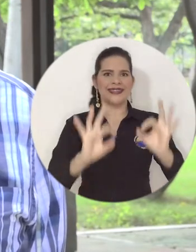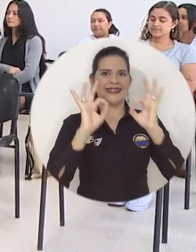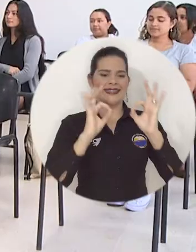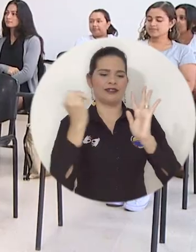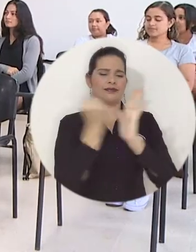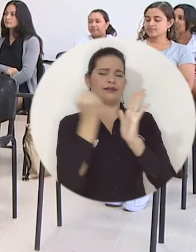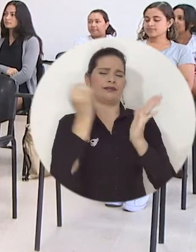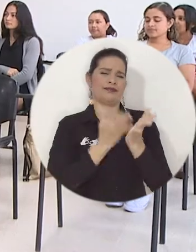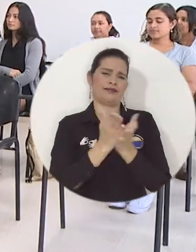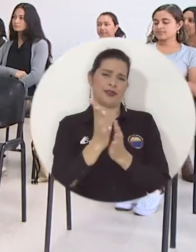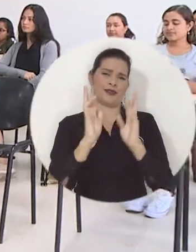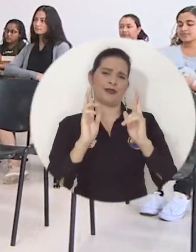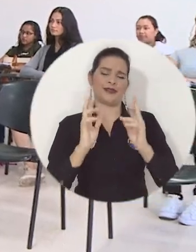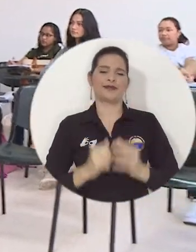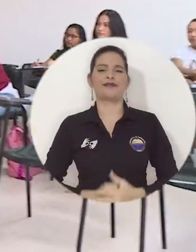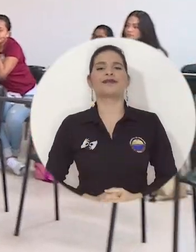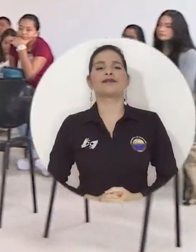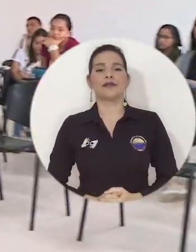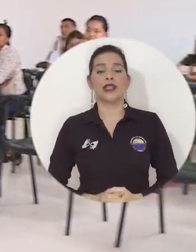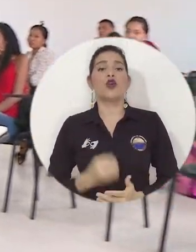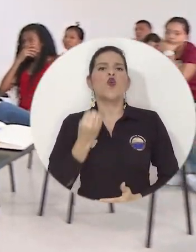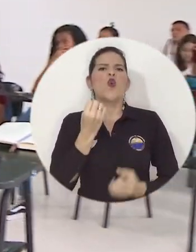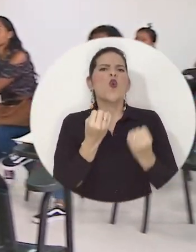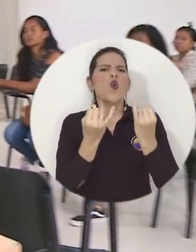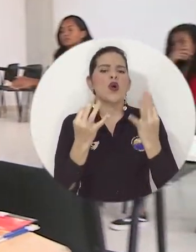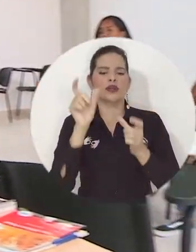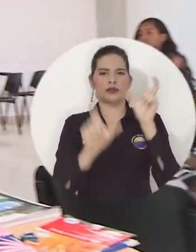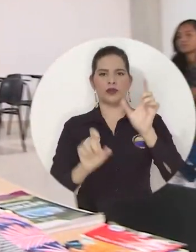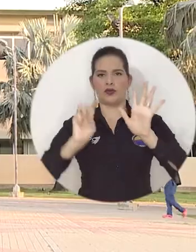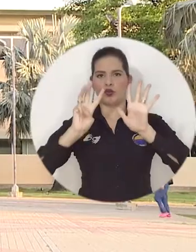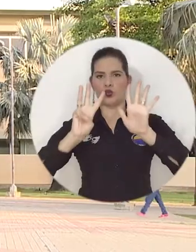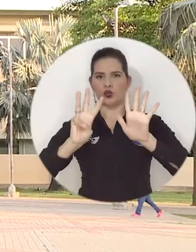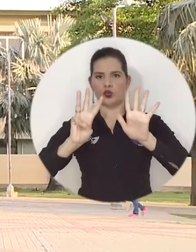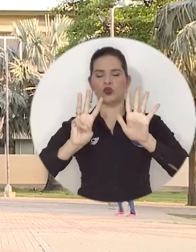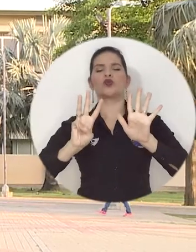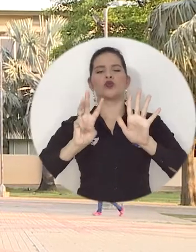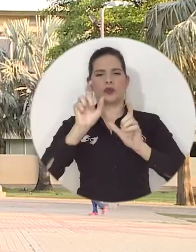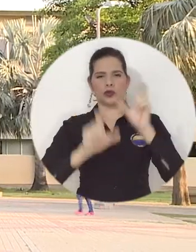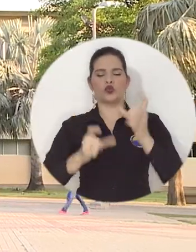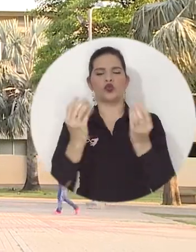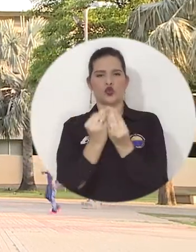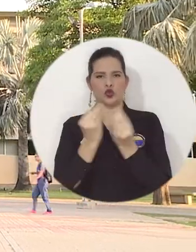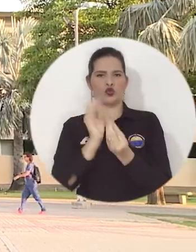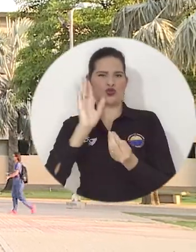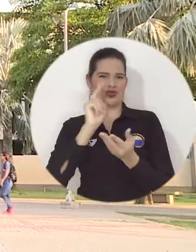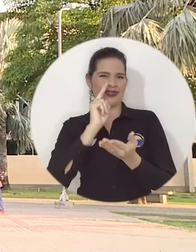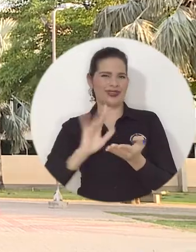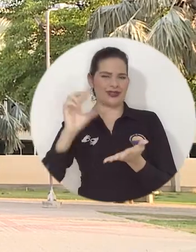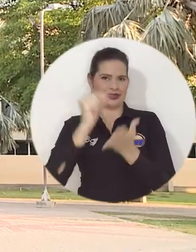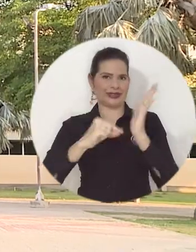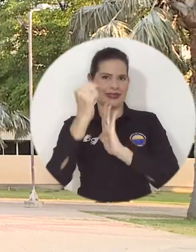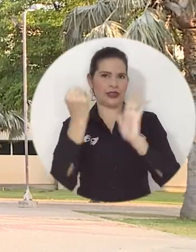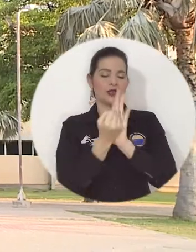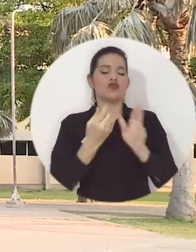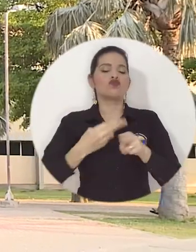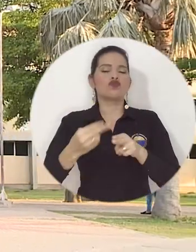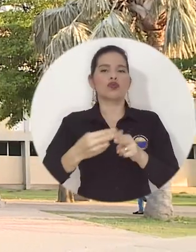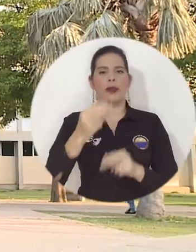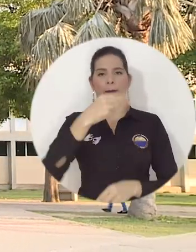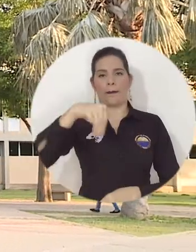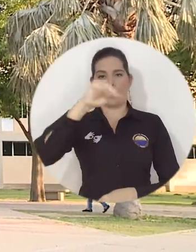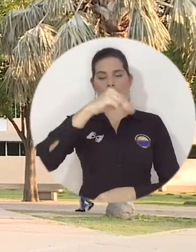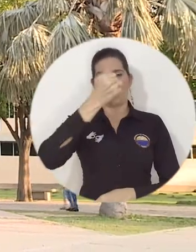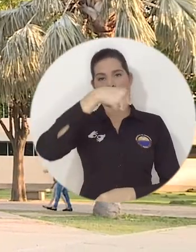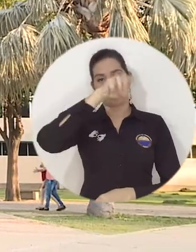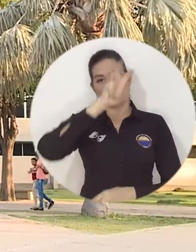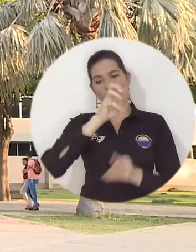determinado. La evaluación, que será realizada por una comisión de 8 pares académicos, tendrá lugar el próximo miércoles 18 hasta